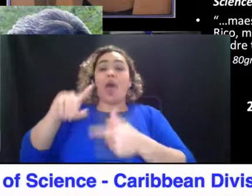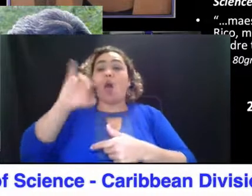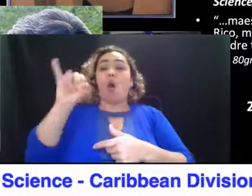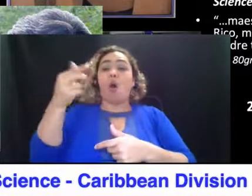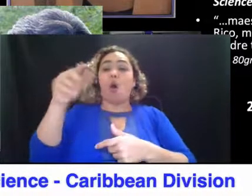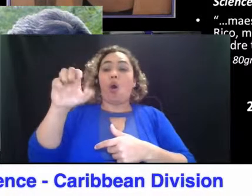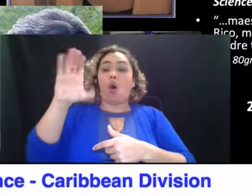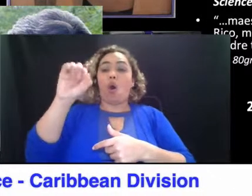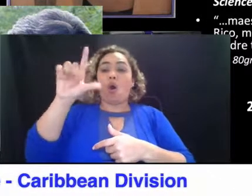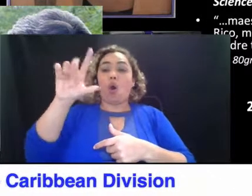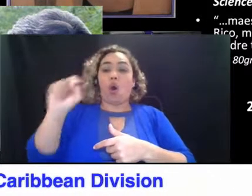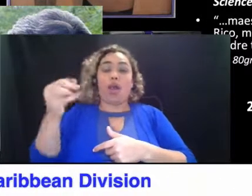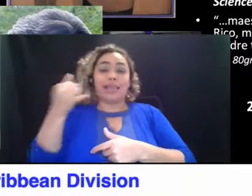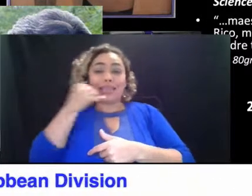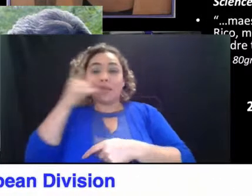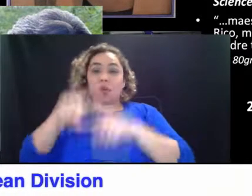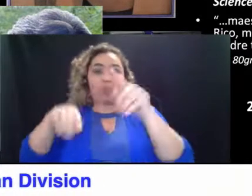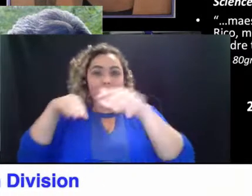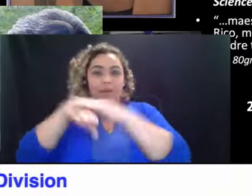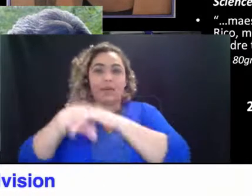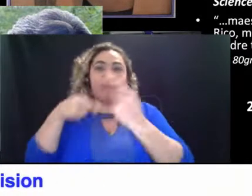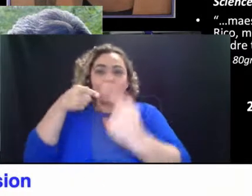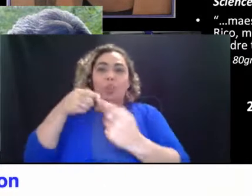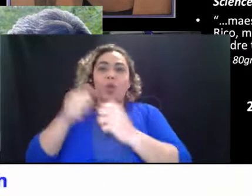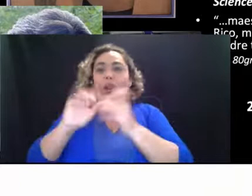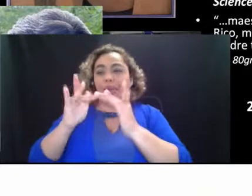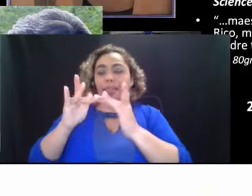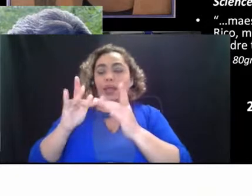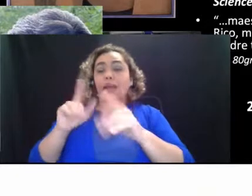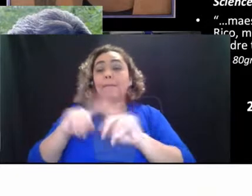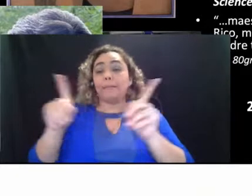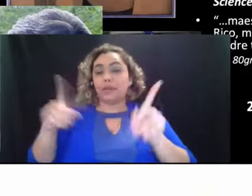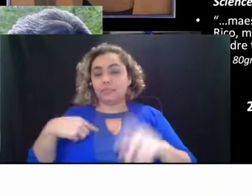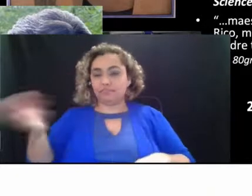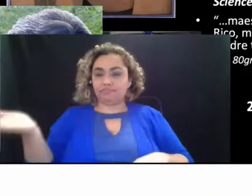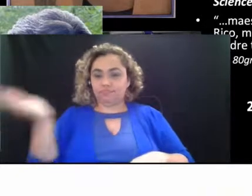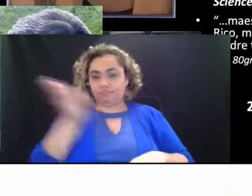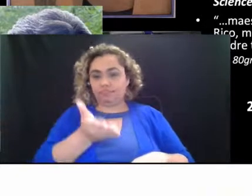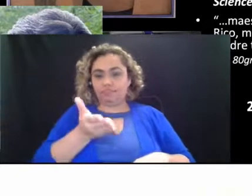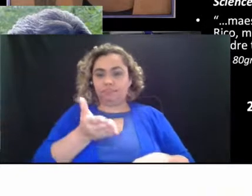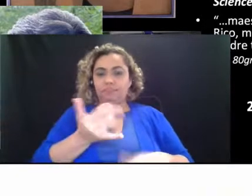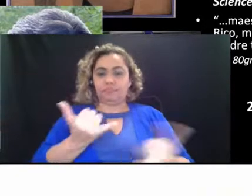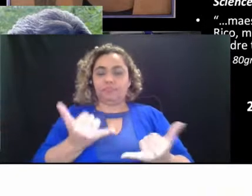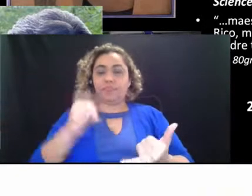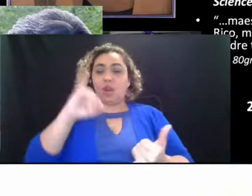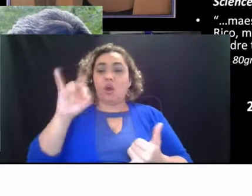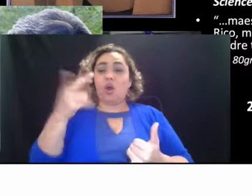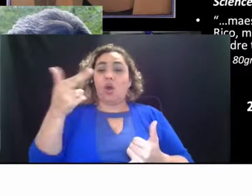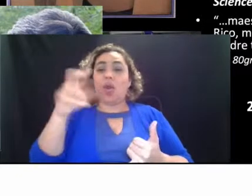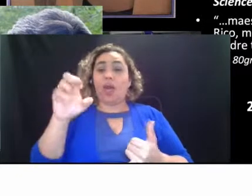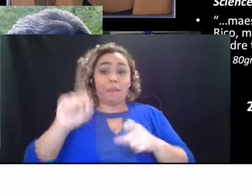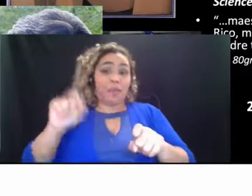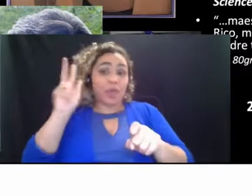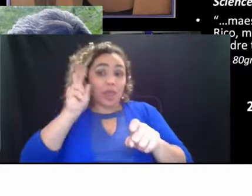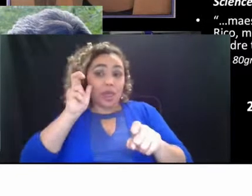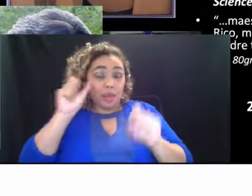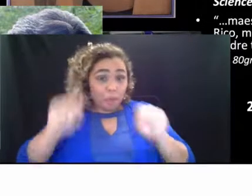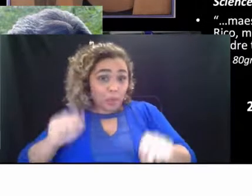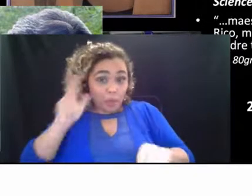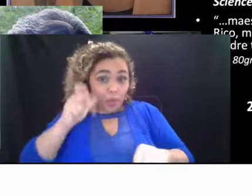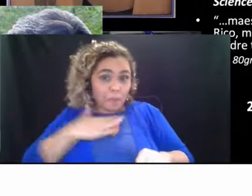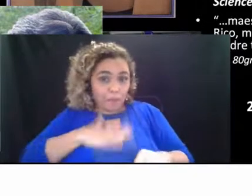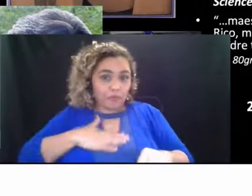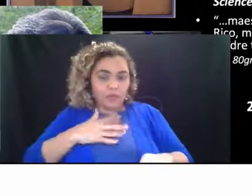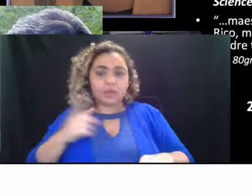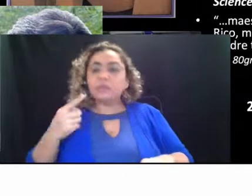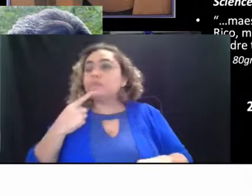aquí al teléfono y no pudo entrar por problemas de internet. Así que paso la voz a Jorge. Espero que lo escuchen. Confirmen si lo escuchan, por favor.